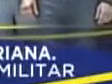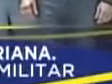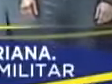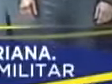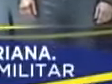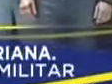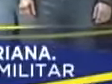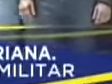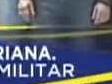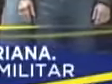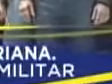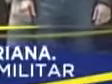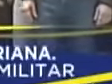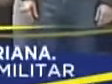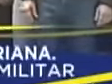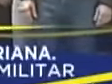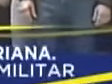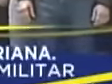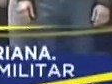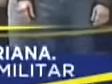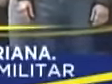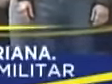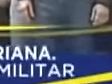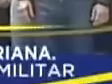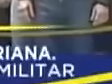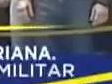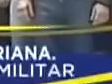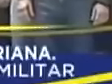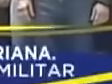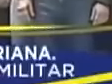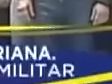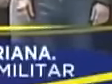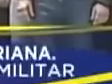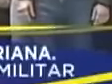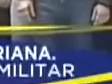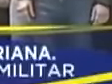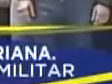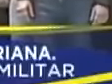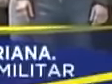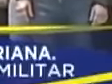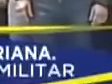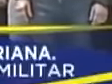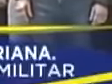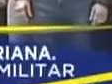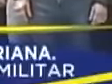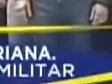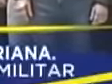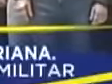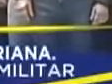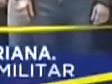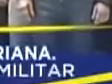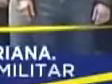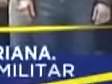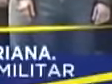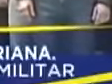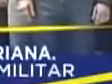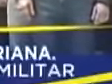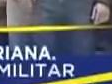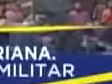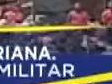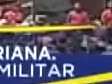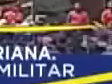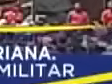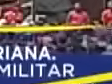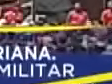mensaje para el pueblo, para usted, para todos los combatientes y en especial para nuestro conductor de victoria